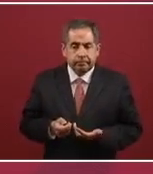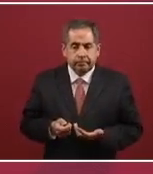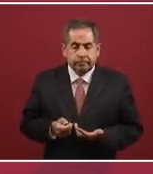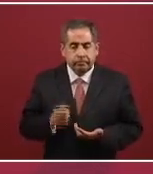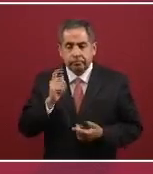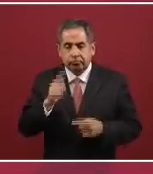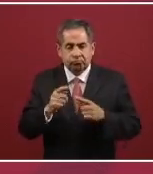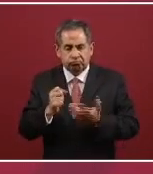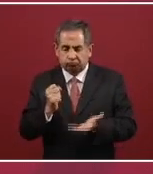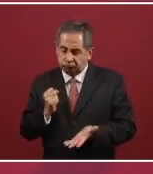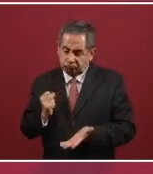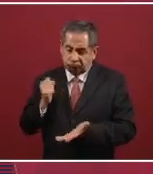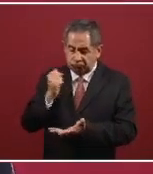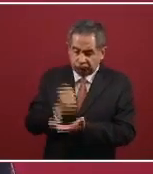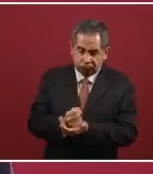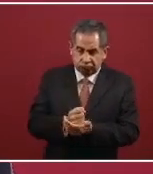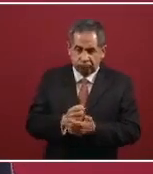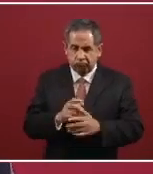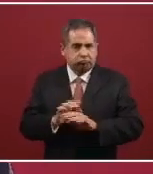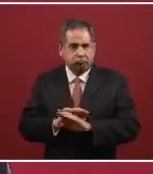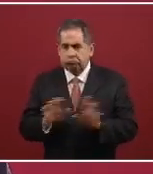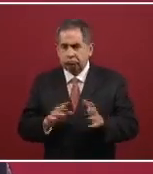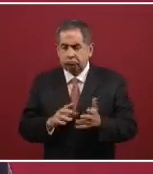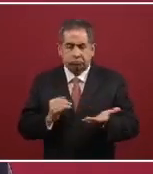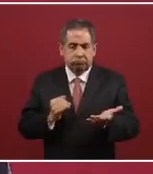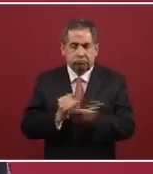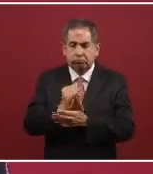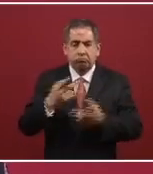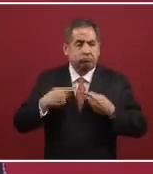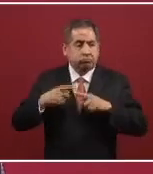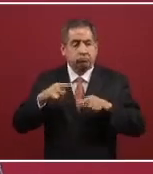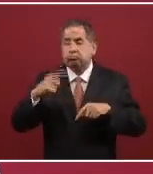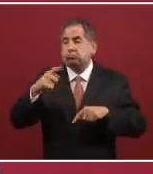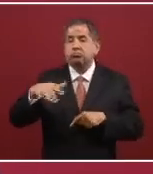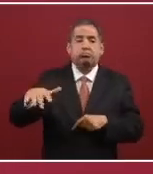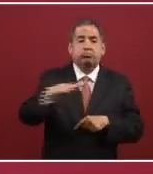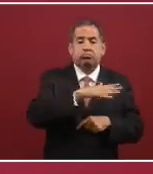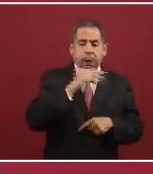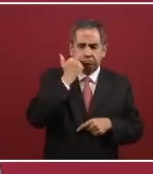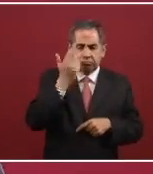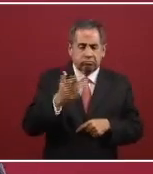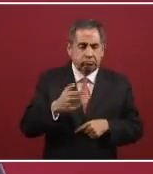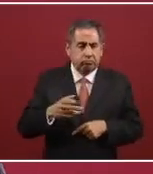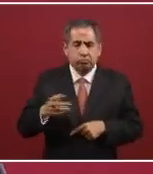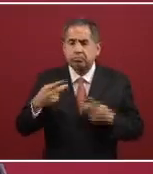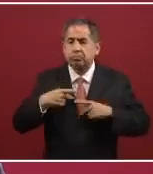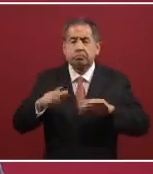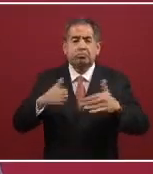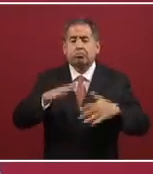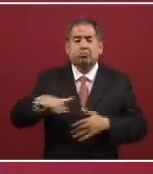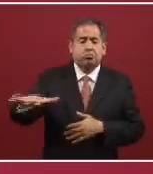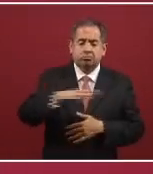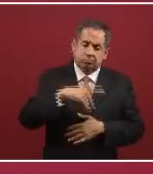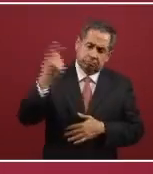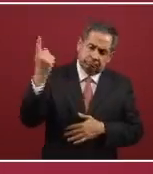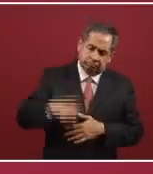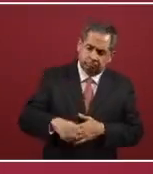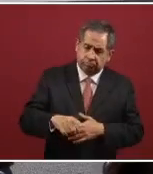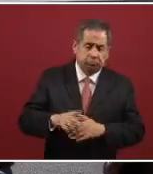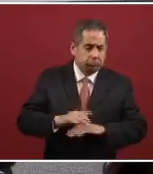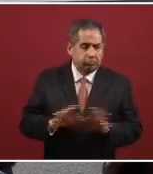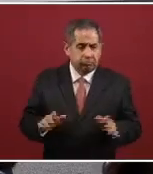esté imponiendo, es una decisión de la gente. El pueblo manda en la democracia. Es que